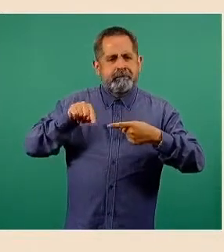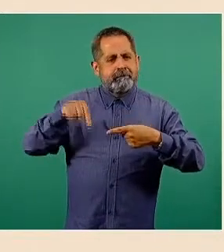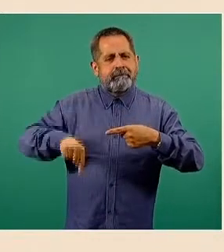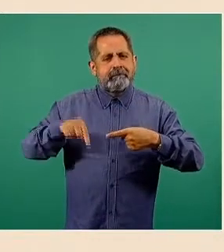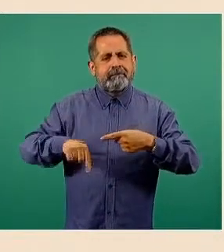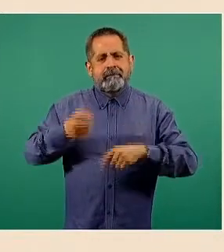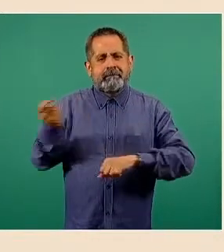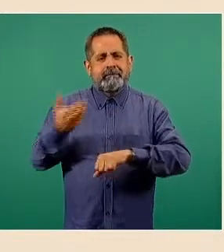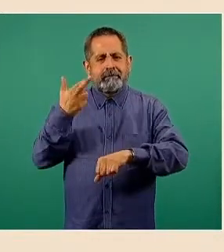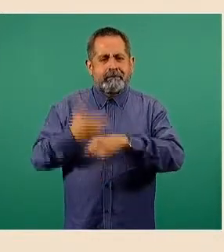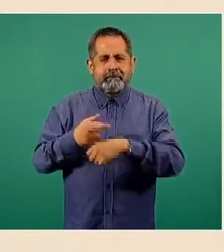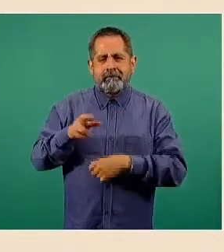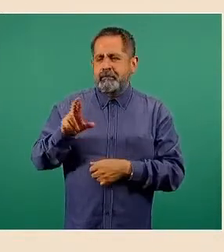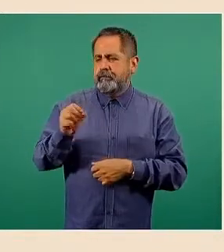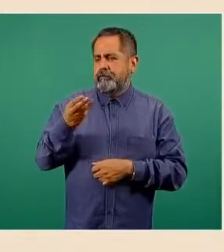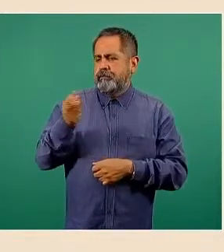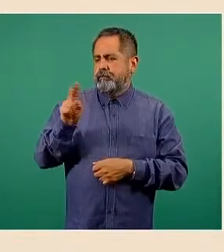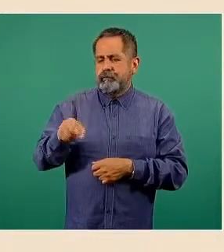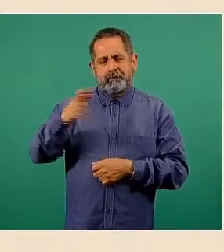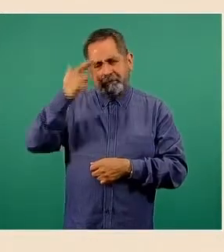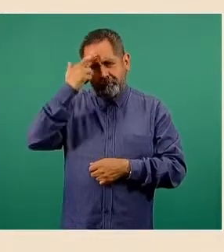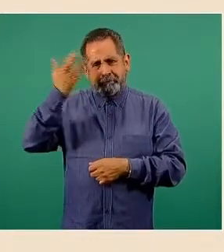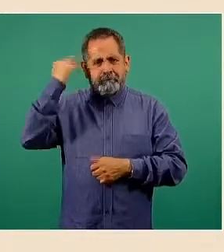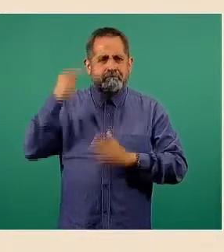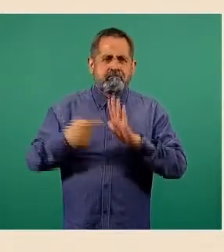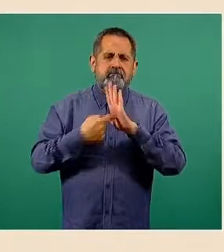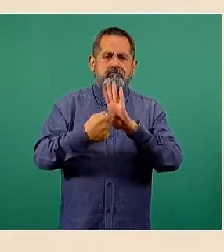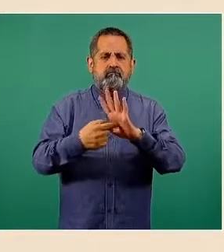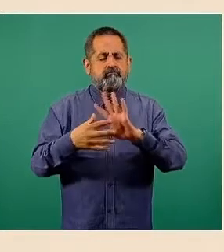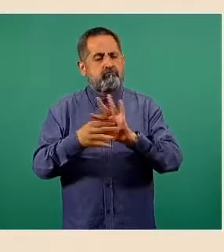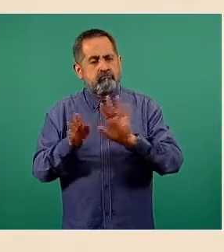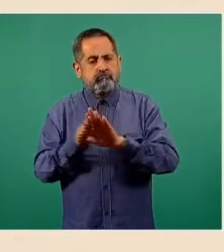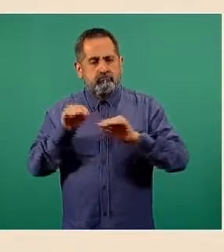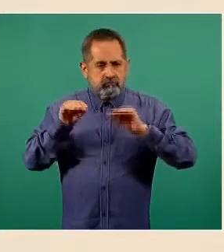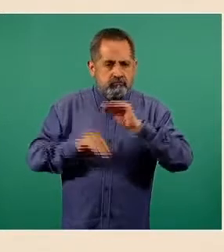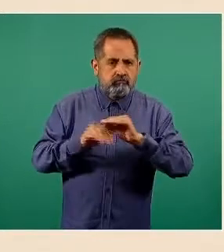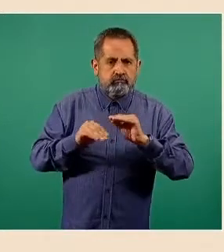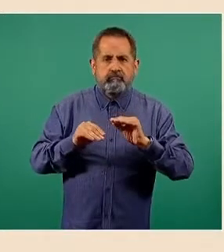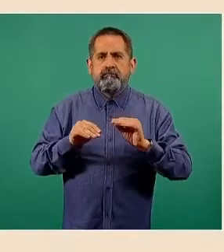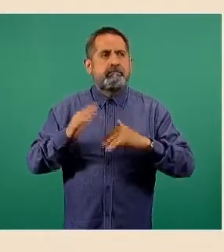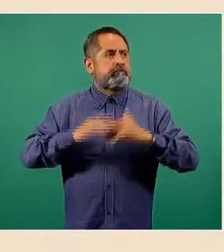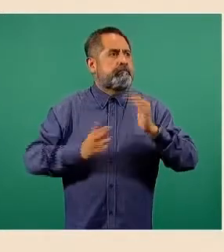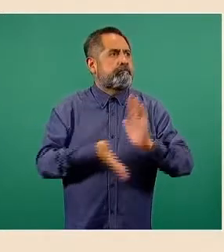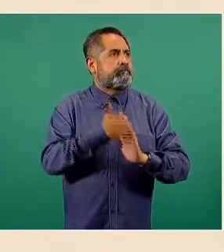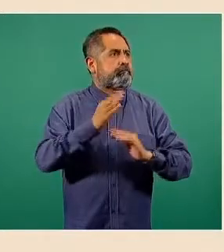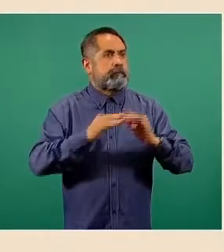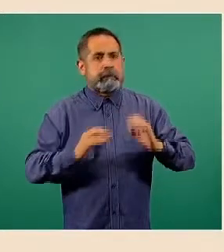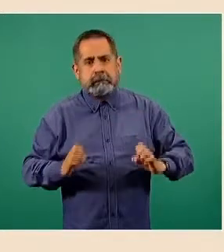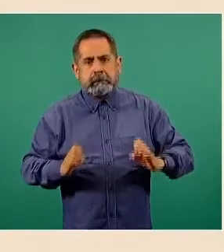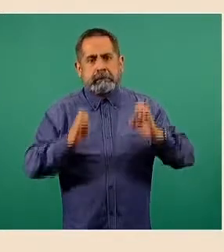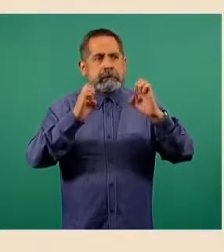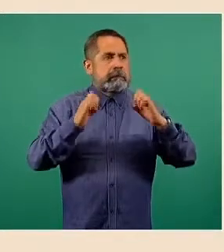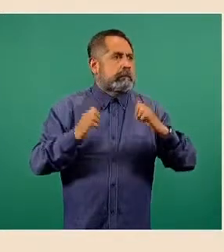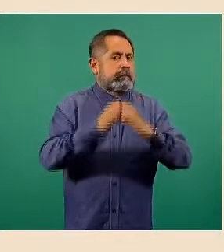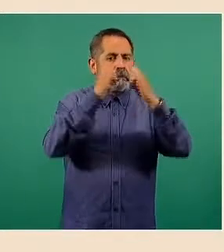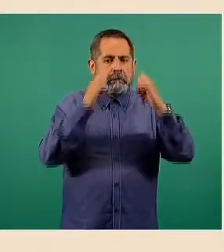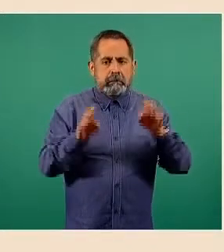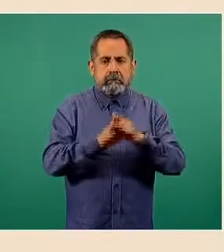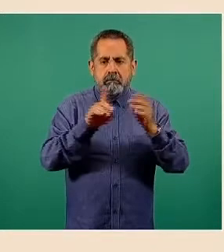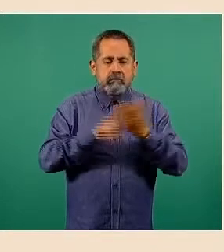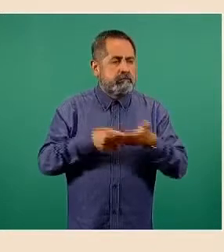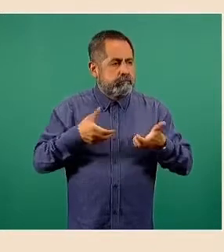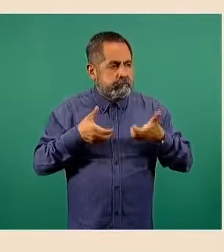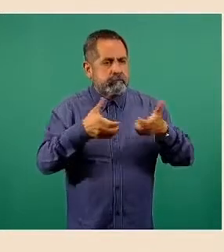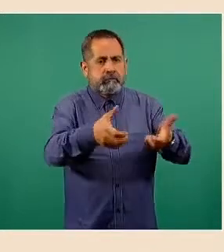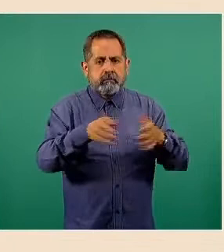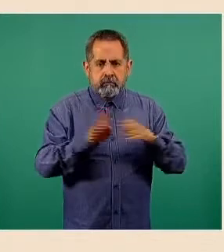Román Meyer presentó, justo cómo implementar infraestructura emergente, todo lo relacionado a las